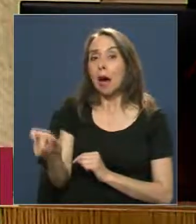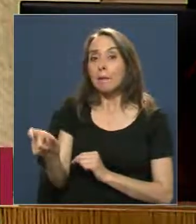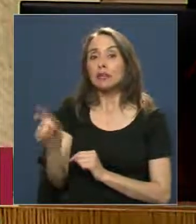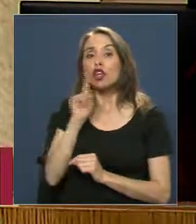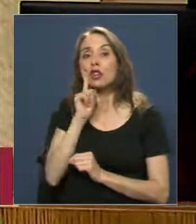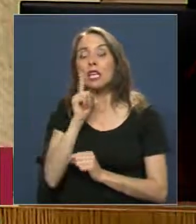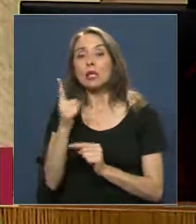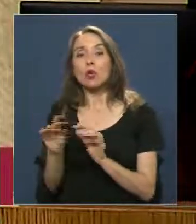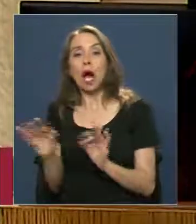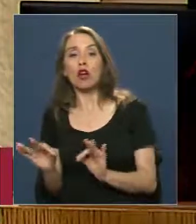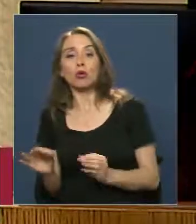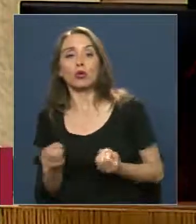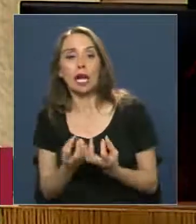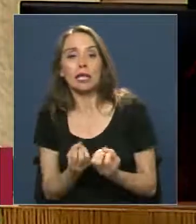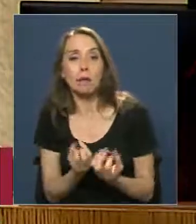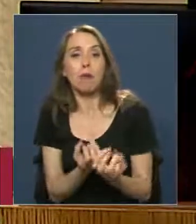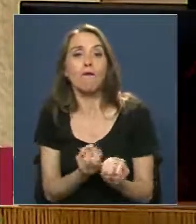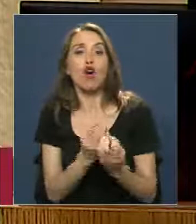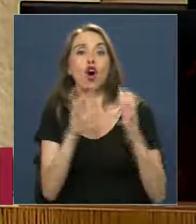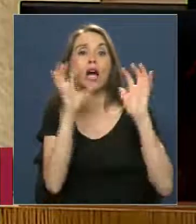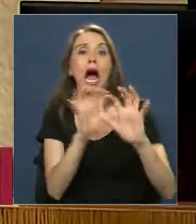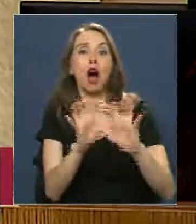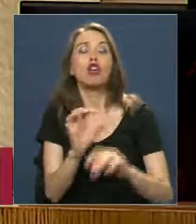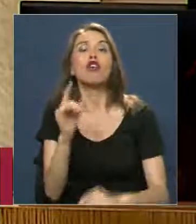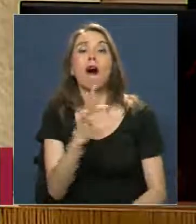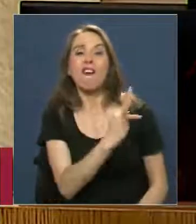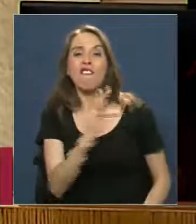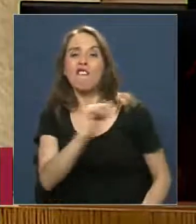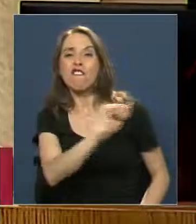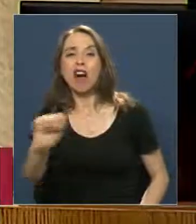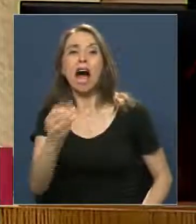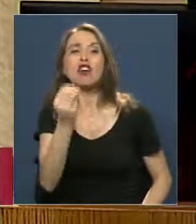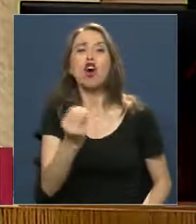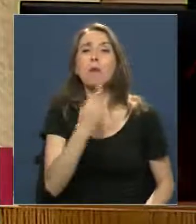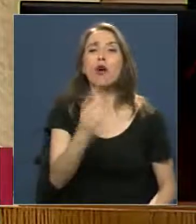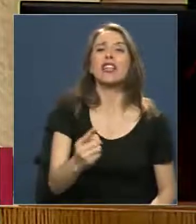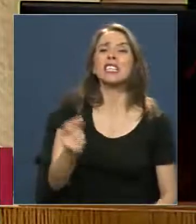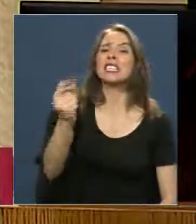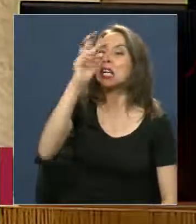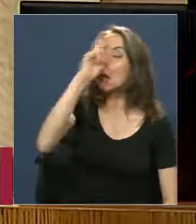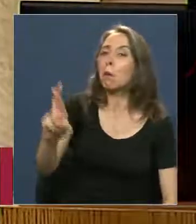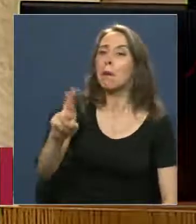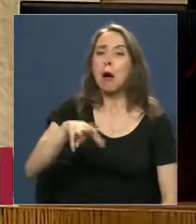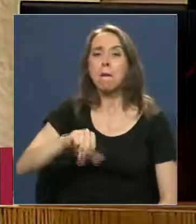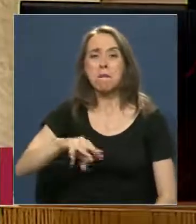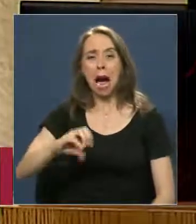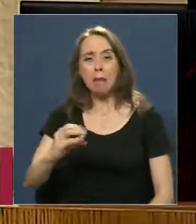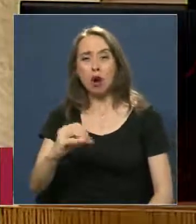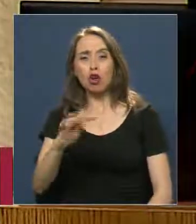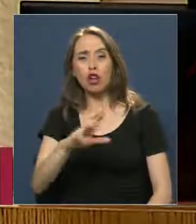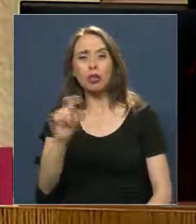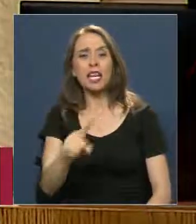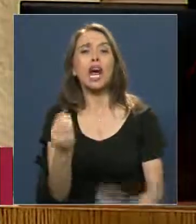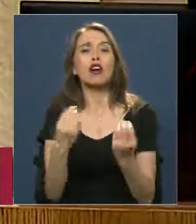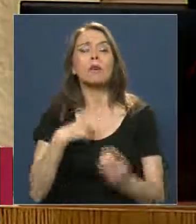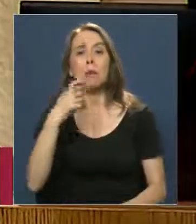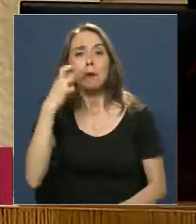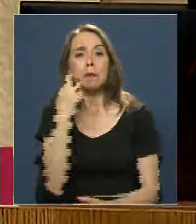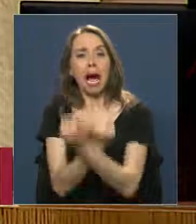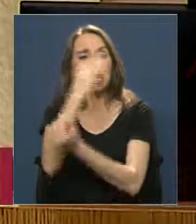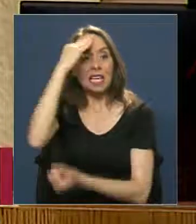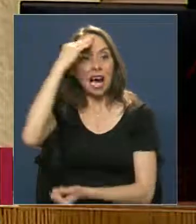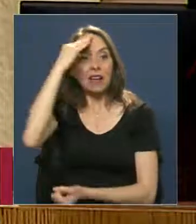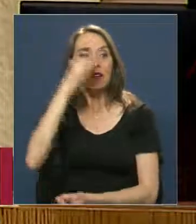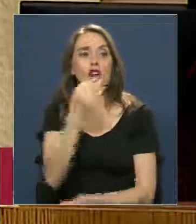odio? ¿Cómo le decimos a las Fuerzas Armadas? ¿Cómo se le ocurre reivindicar a Hermano Contreras? ¿Cómo se le ocurre? Mi padre carabinero les diría